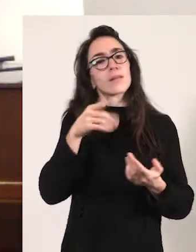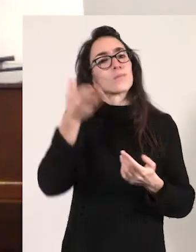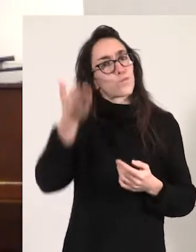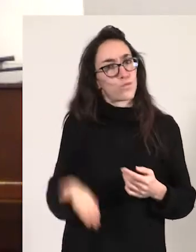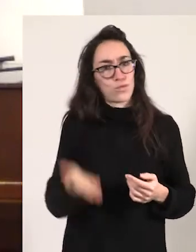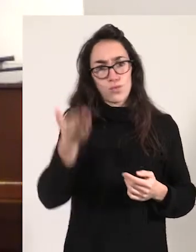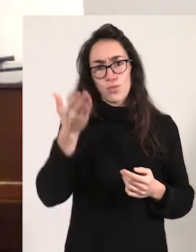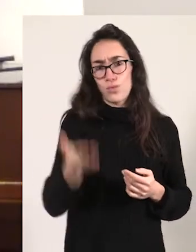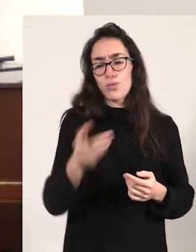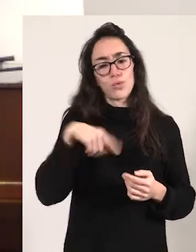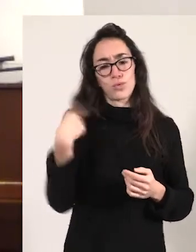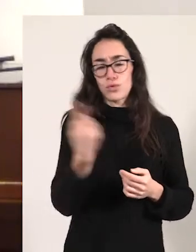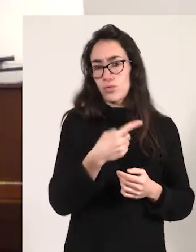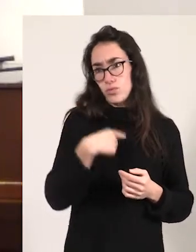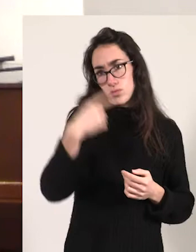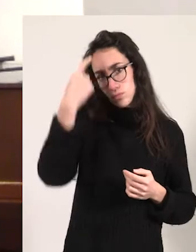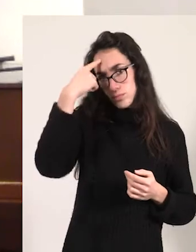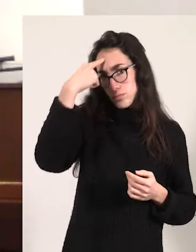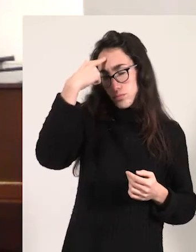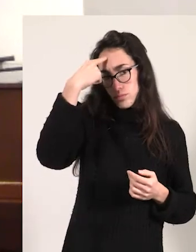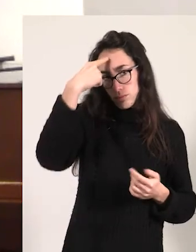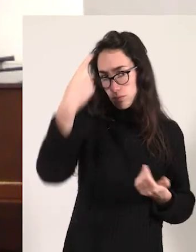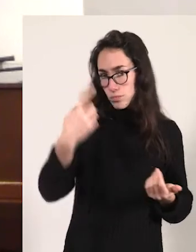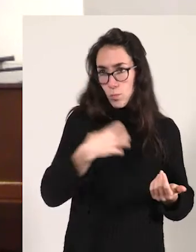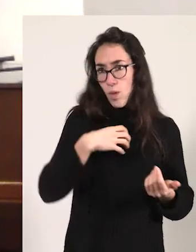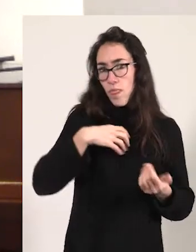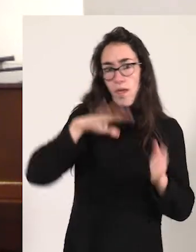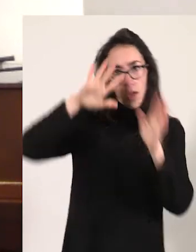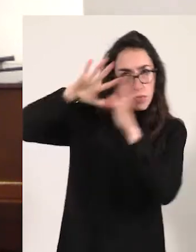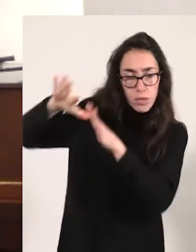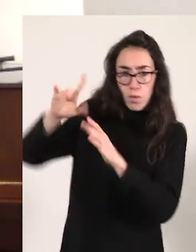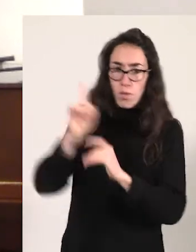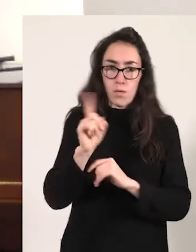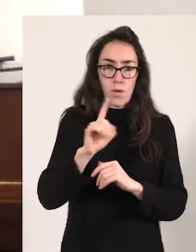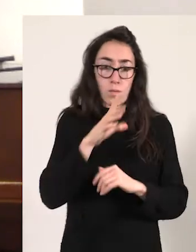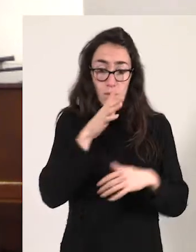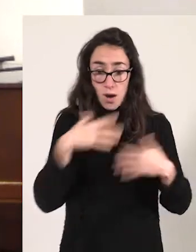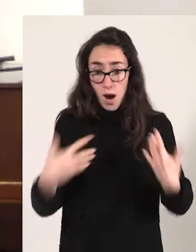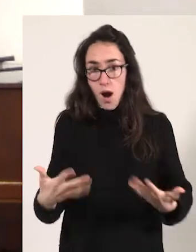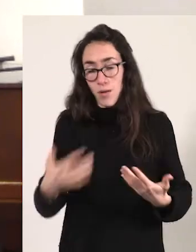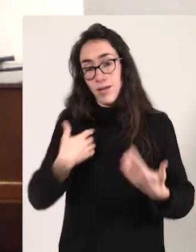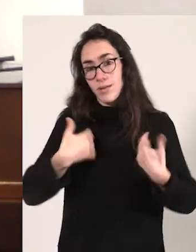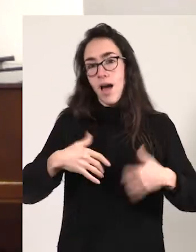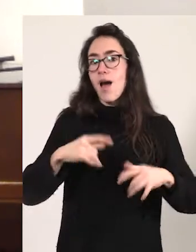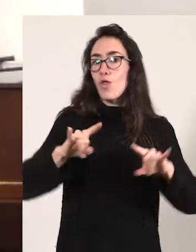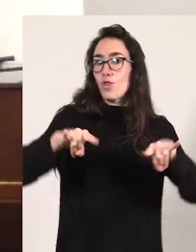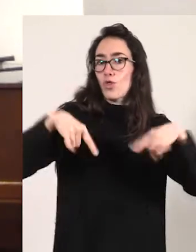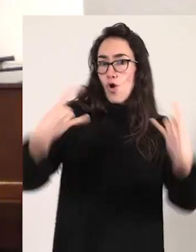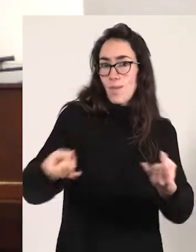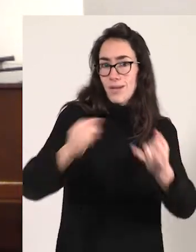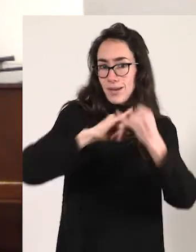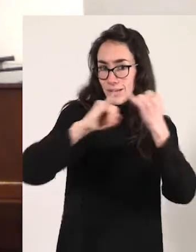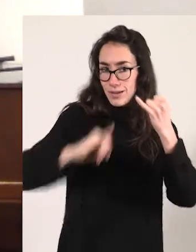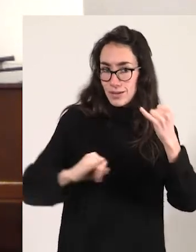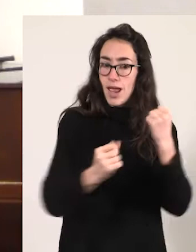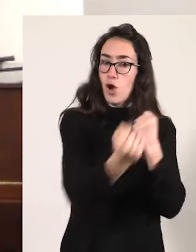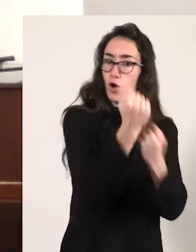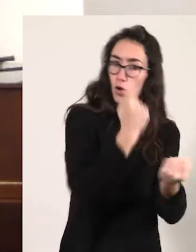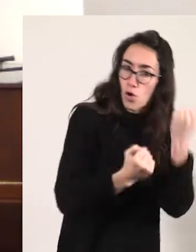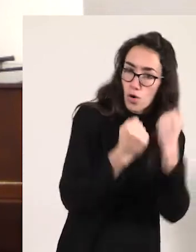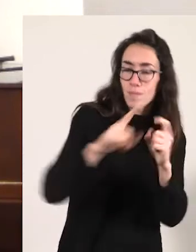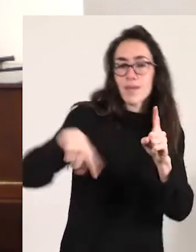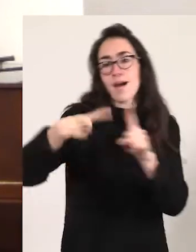Entonces, me resulta fundamental que esto lo tengamos en cuenta porque, insisto, ahora mismo estamos hablando ya de una doble crisis,